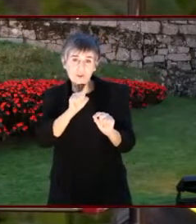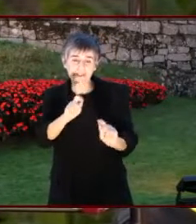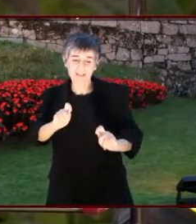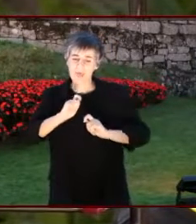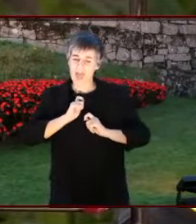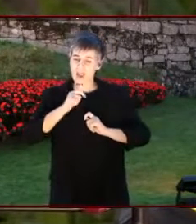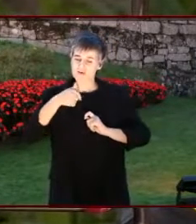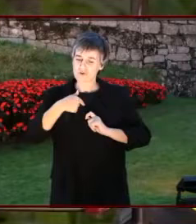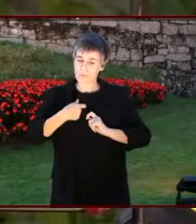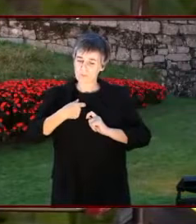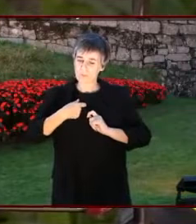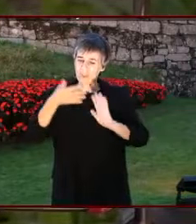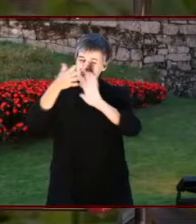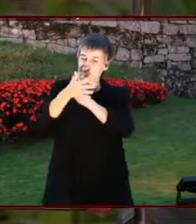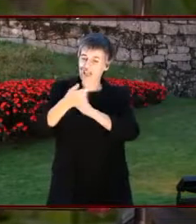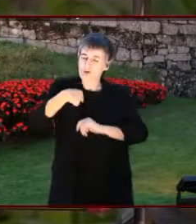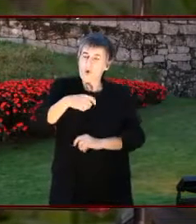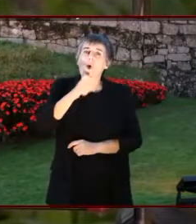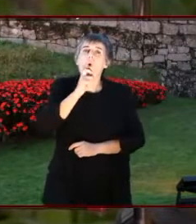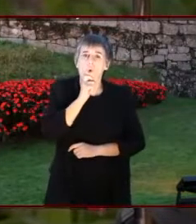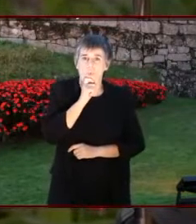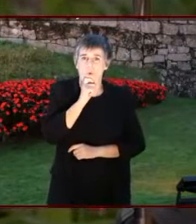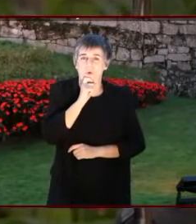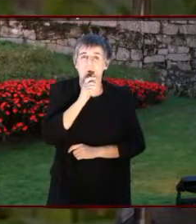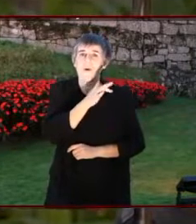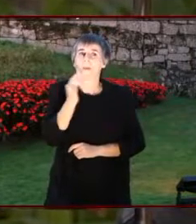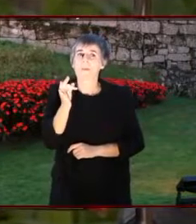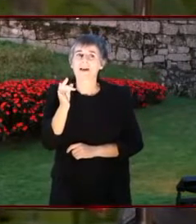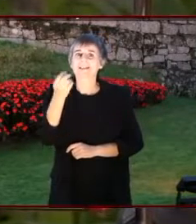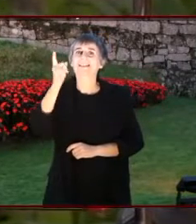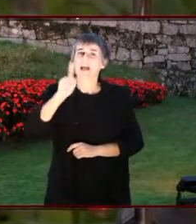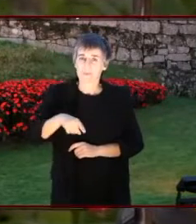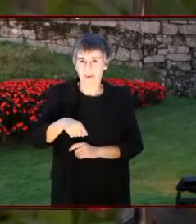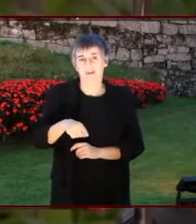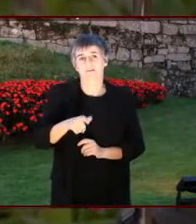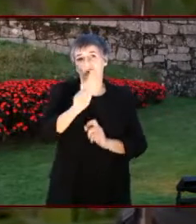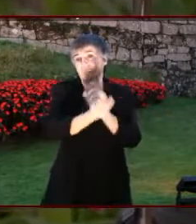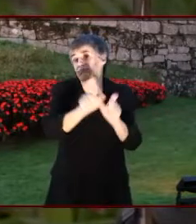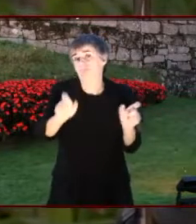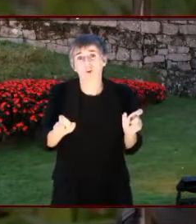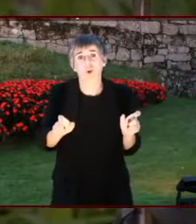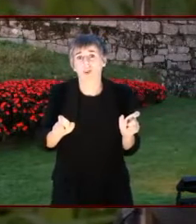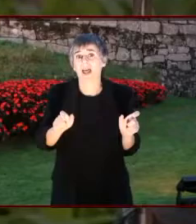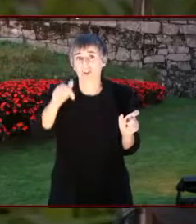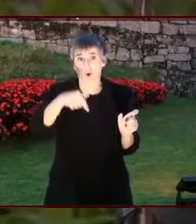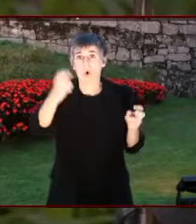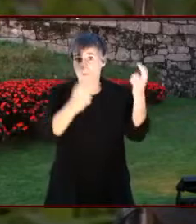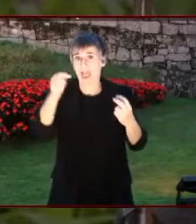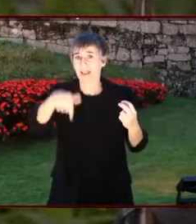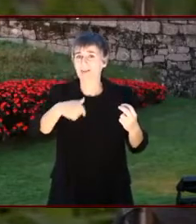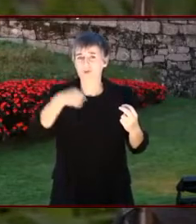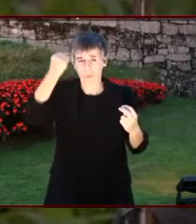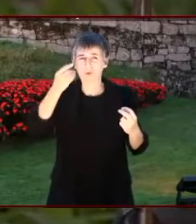definen e que probablemente tamén podan definir a xente que está de xoxe aquí. Así